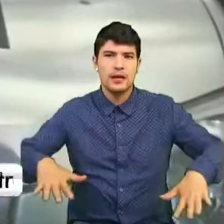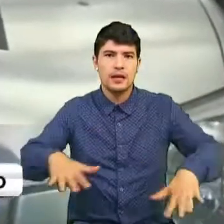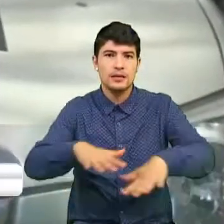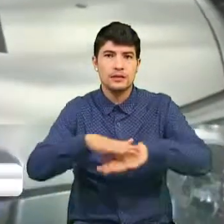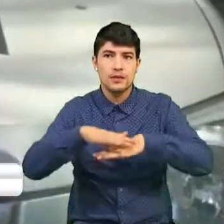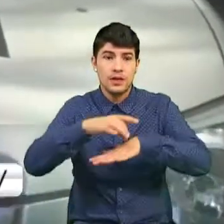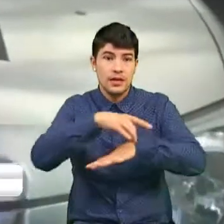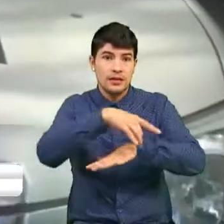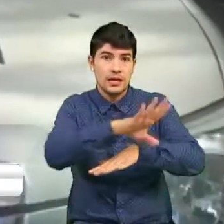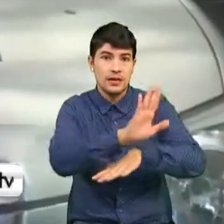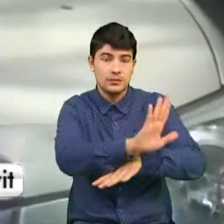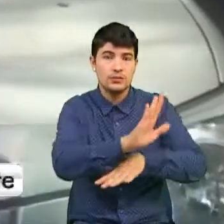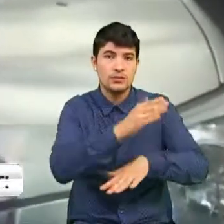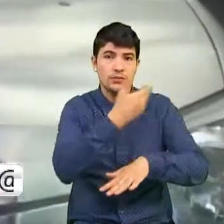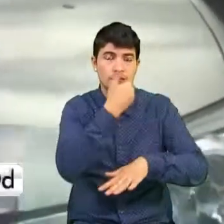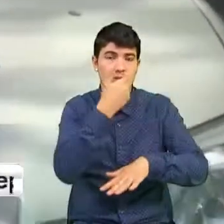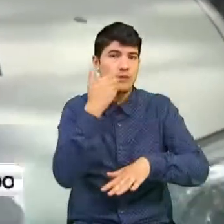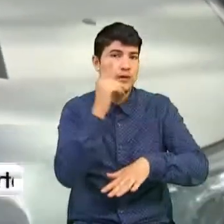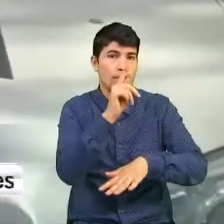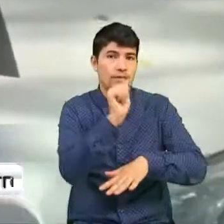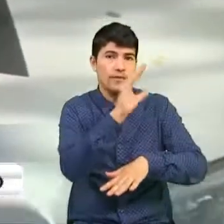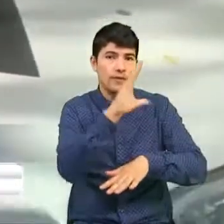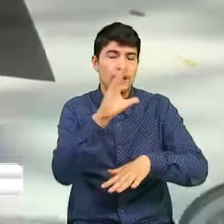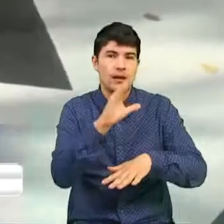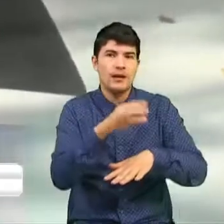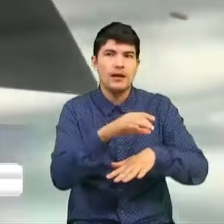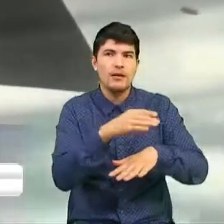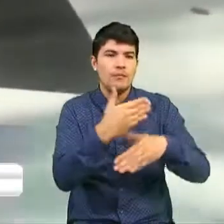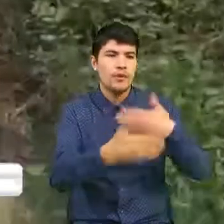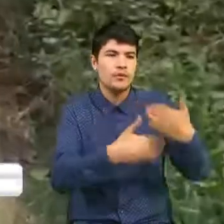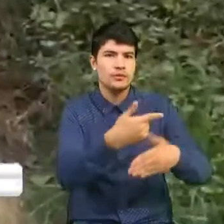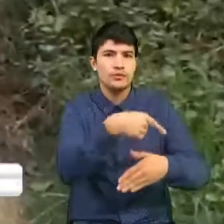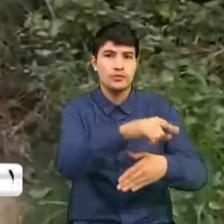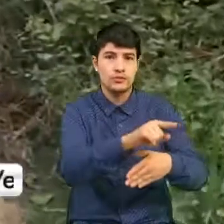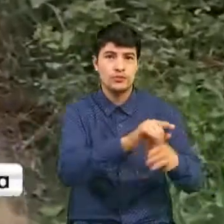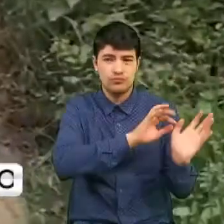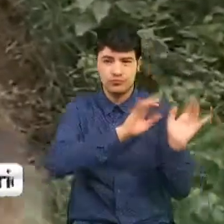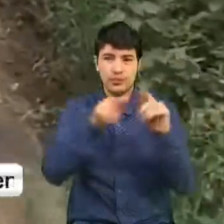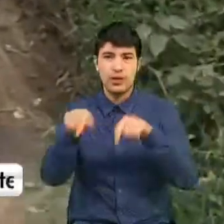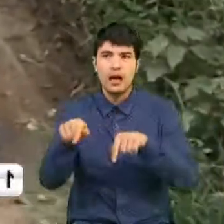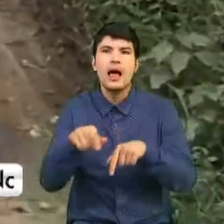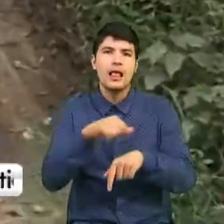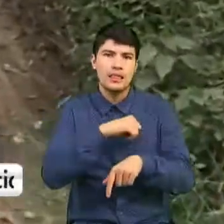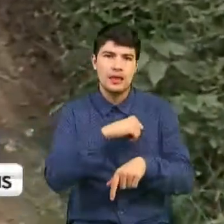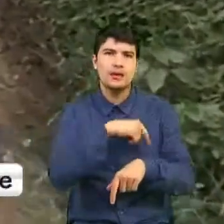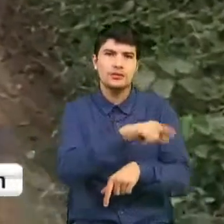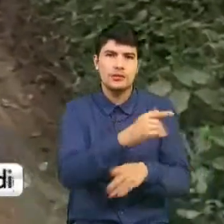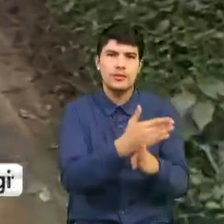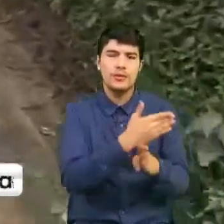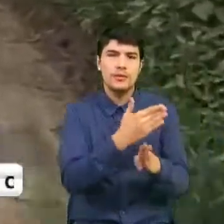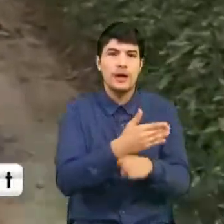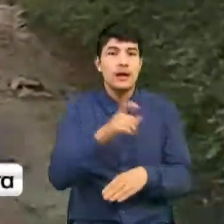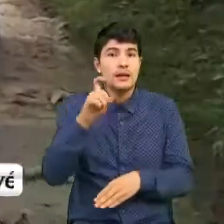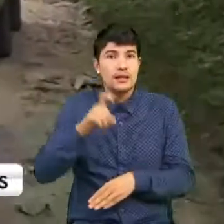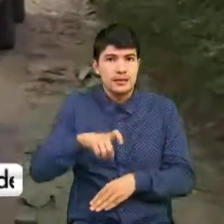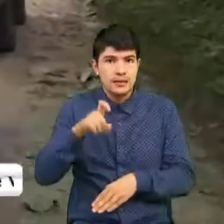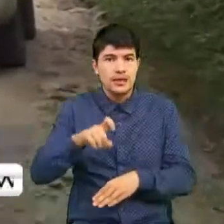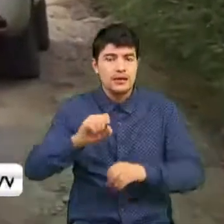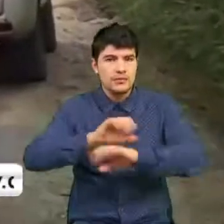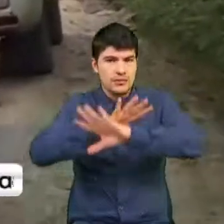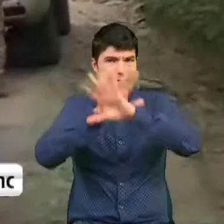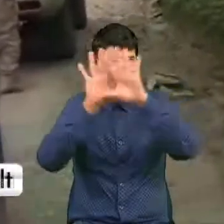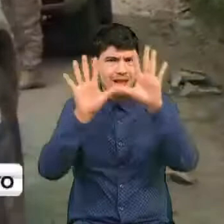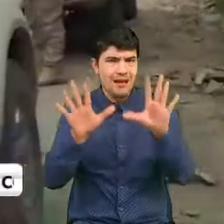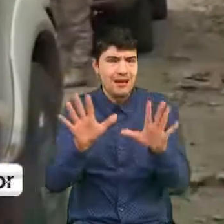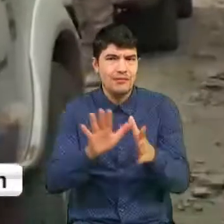dejadas por las farc en su proceso de concentración tienen esta peculiaridad y es necesario por supuesto que